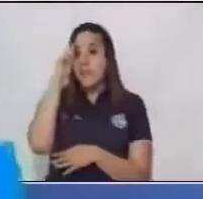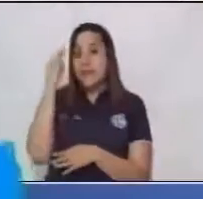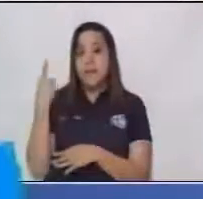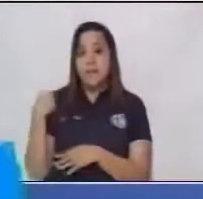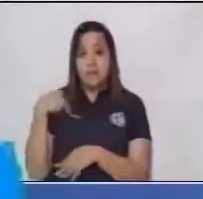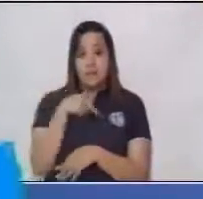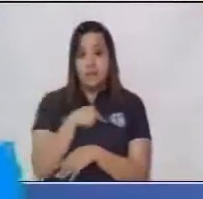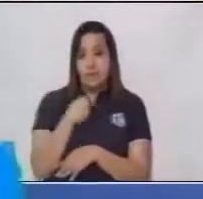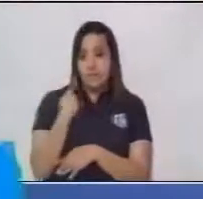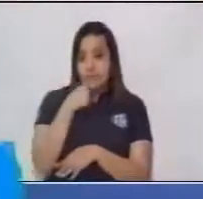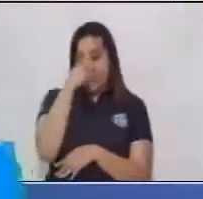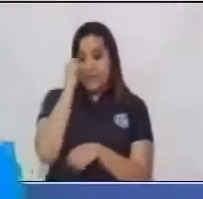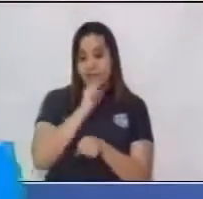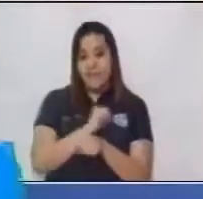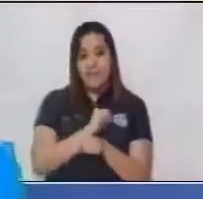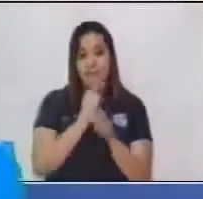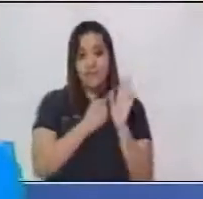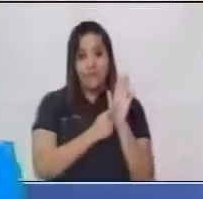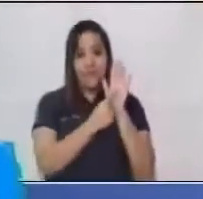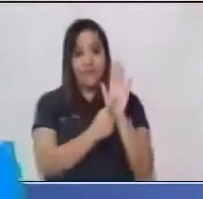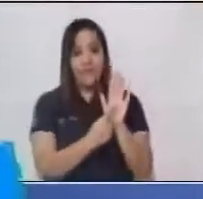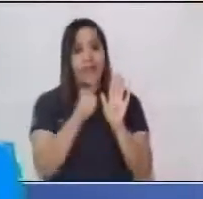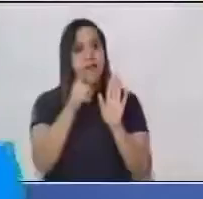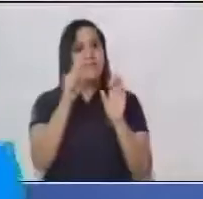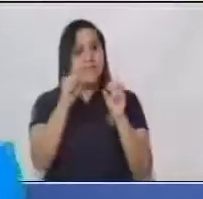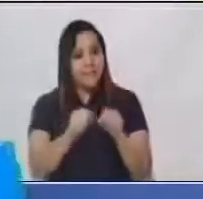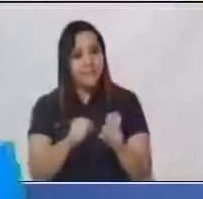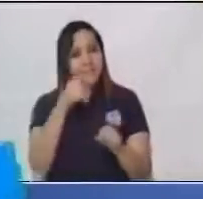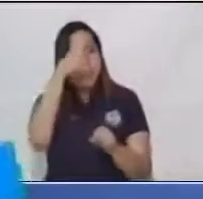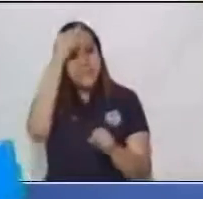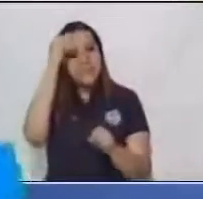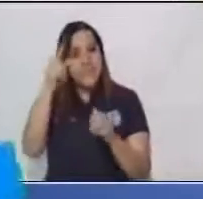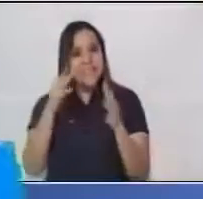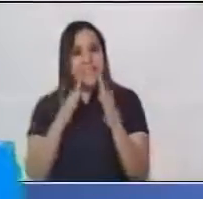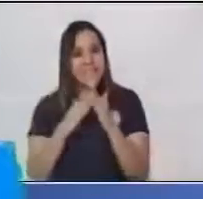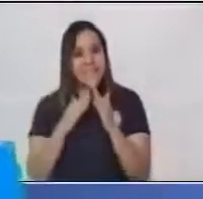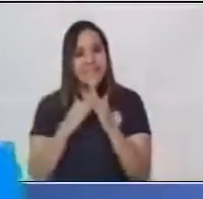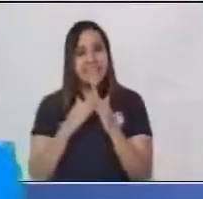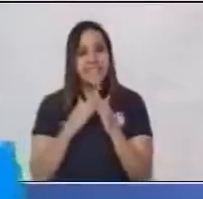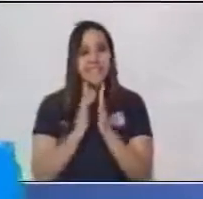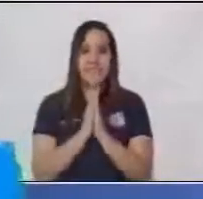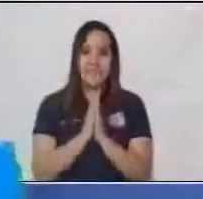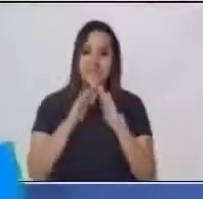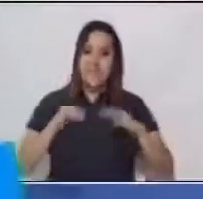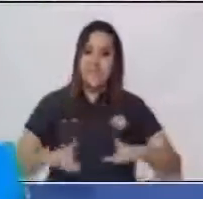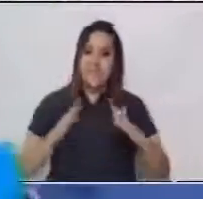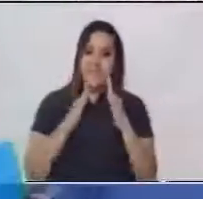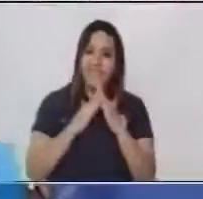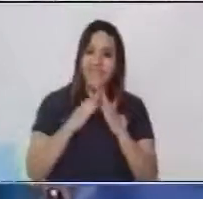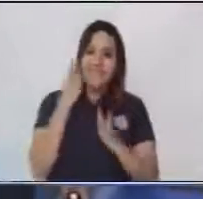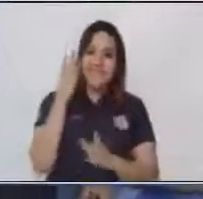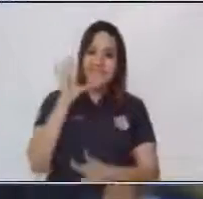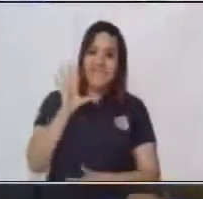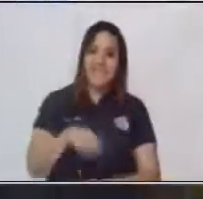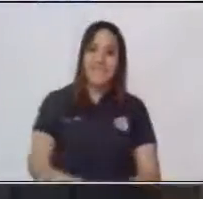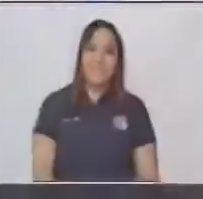nosotros estamos trabajando desde aquí para que tú aprendas en casa. Así que por favor, quédate en casa. Nos vemos.